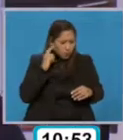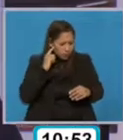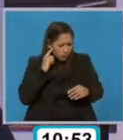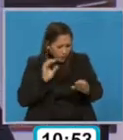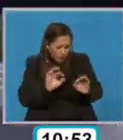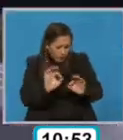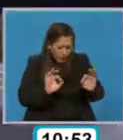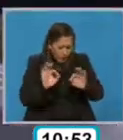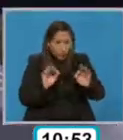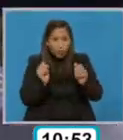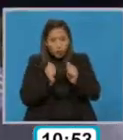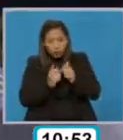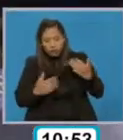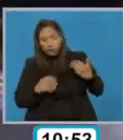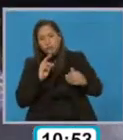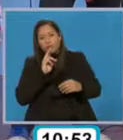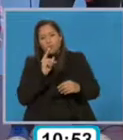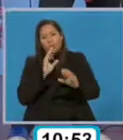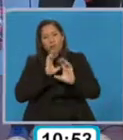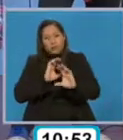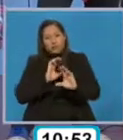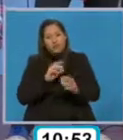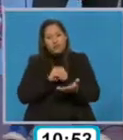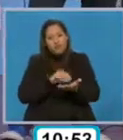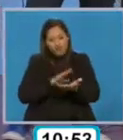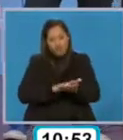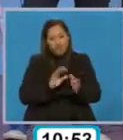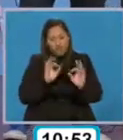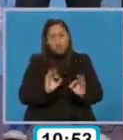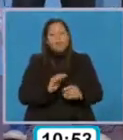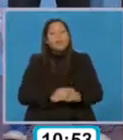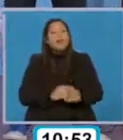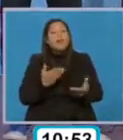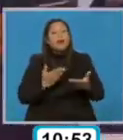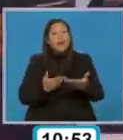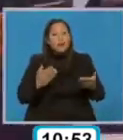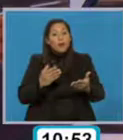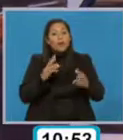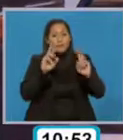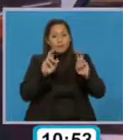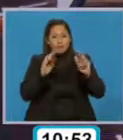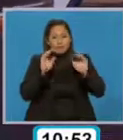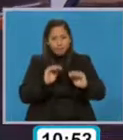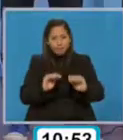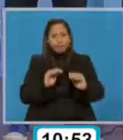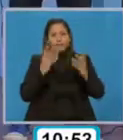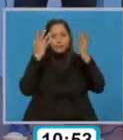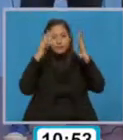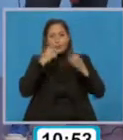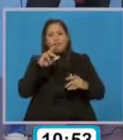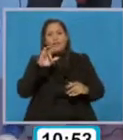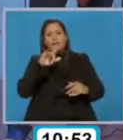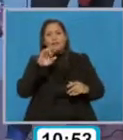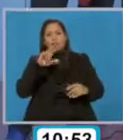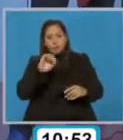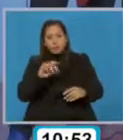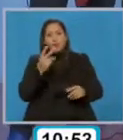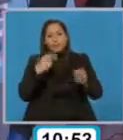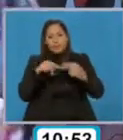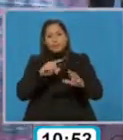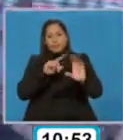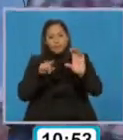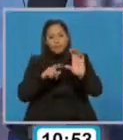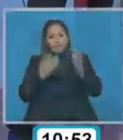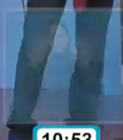Y esa creatividad pues se plasma en tu buena música. Exacto. Tú muy bien, vamos a escuchar el tema Get Out, ¿te parece? Perfecto. El aplauso para Guillermo Campoy que está en tus